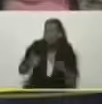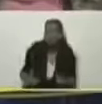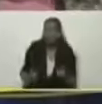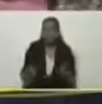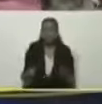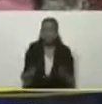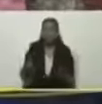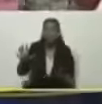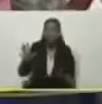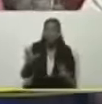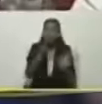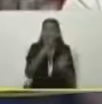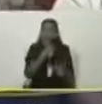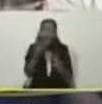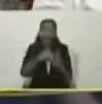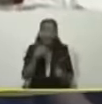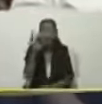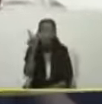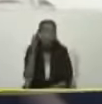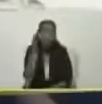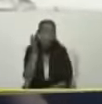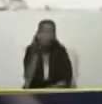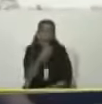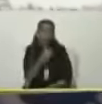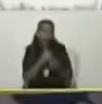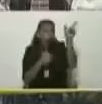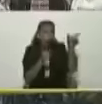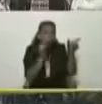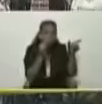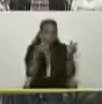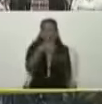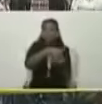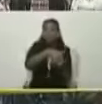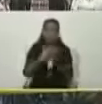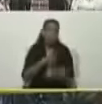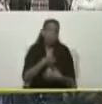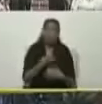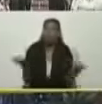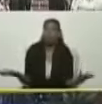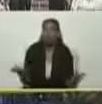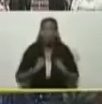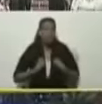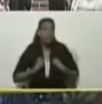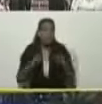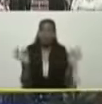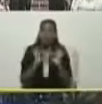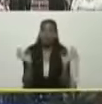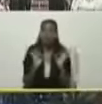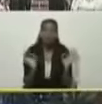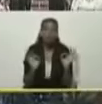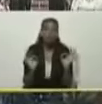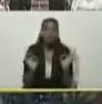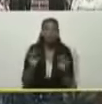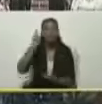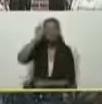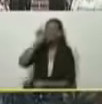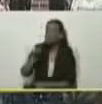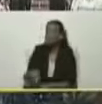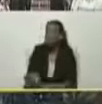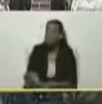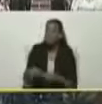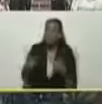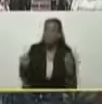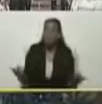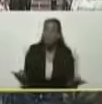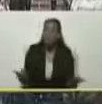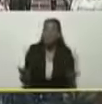¿Qué fuera de nuestra vida sin la mujer? Imposible. pero también que